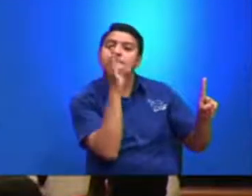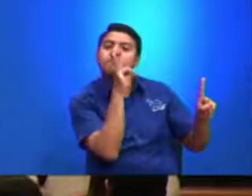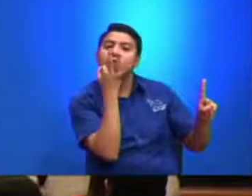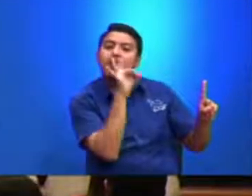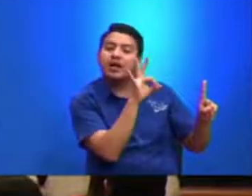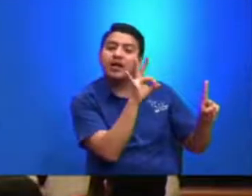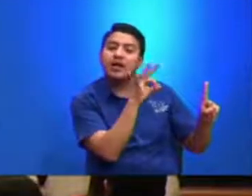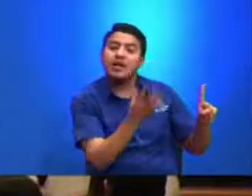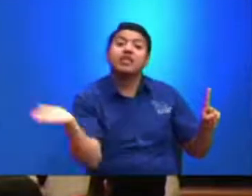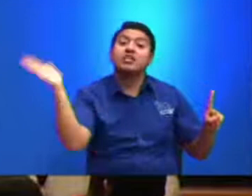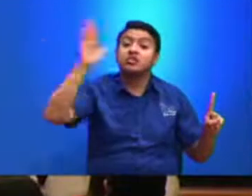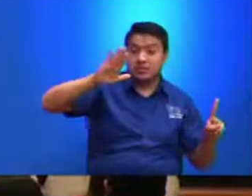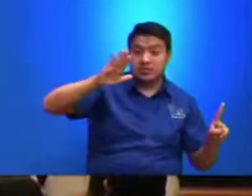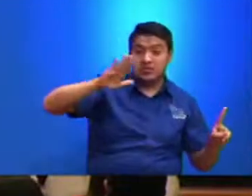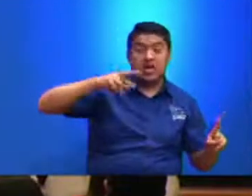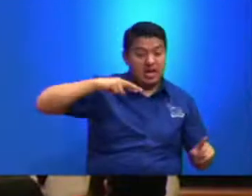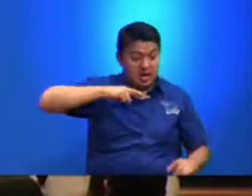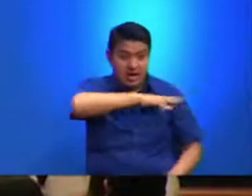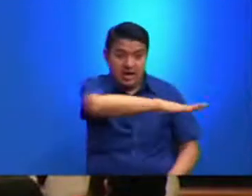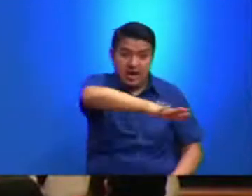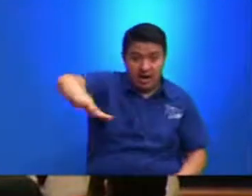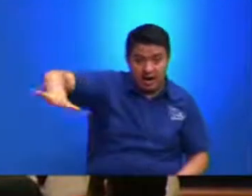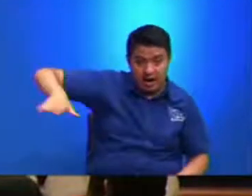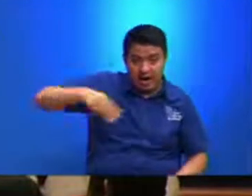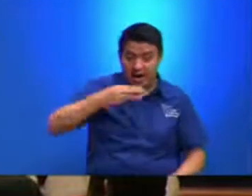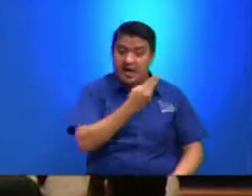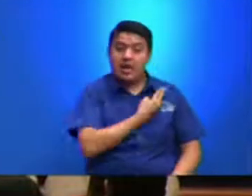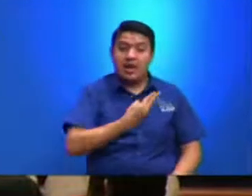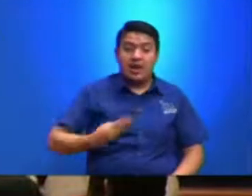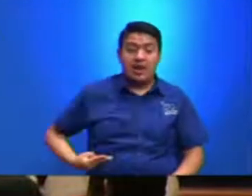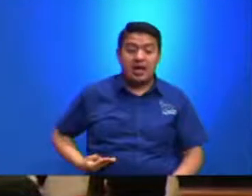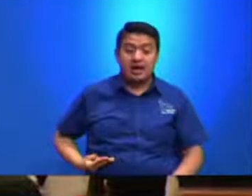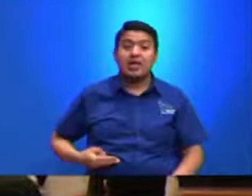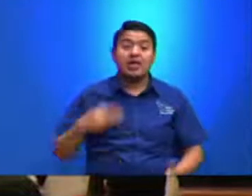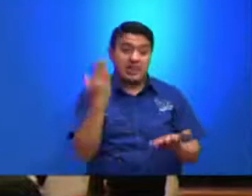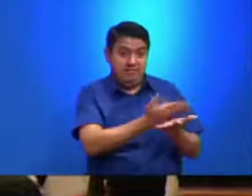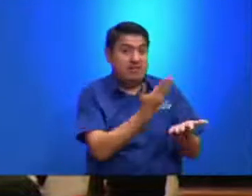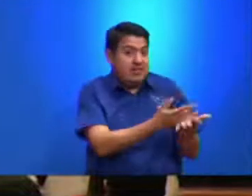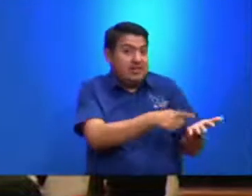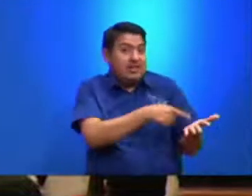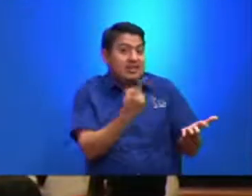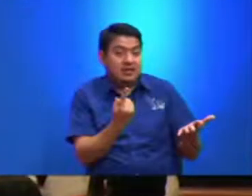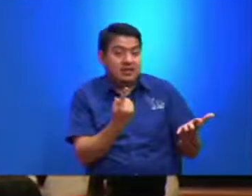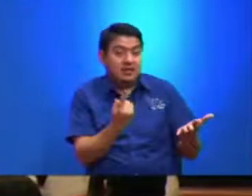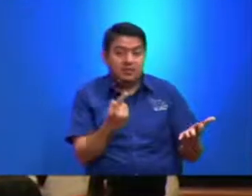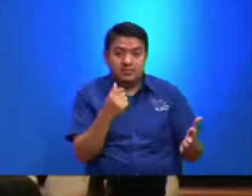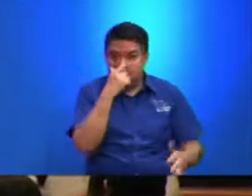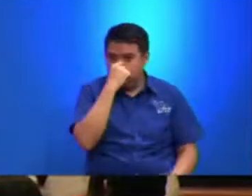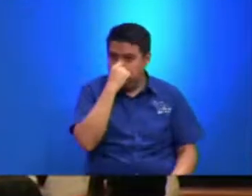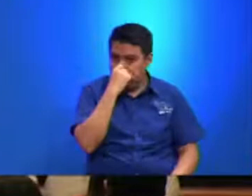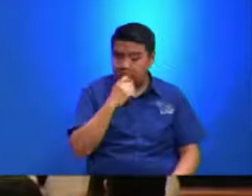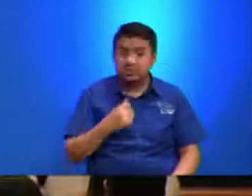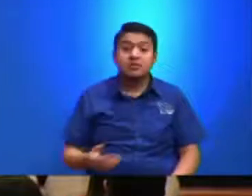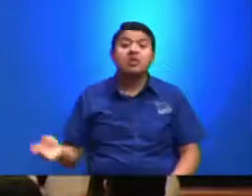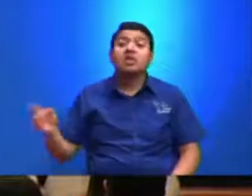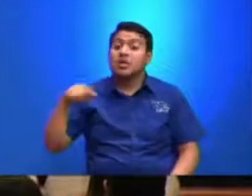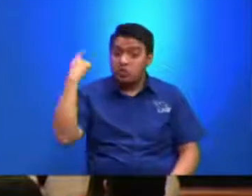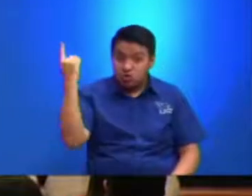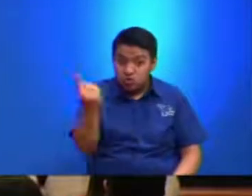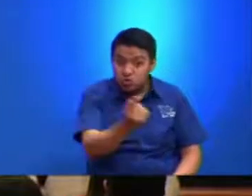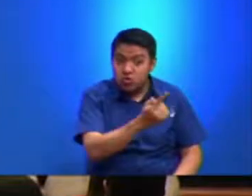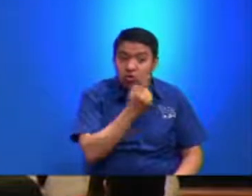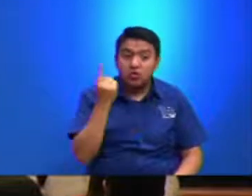dice: y todos los años que Joás vivió bajo la enseñanza de